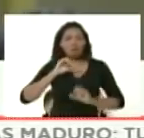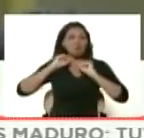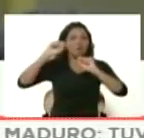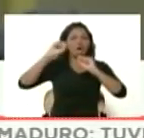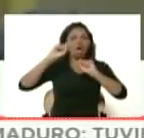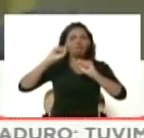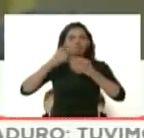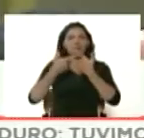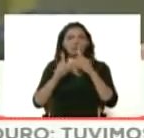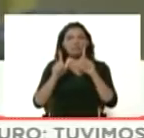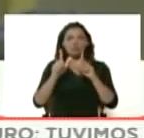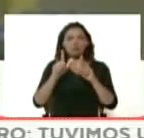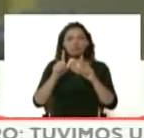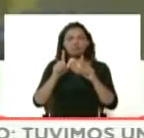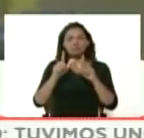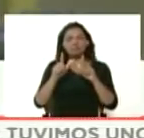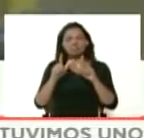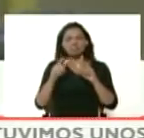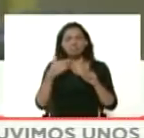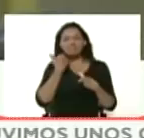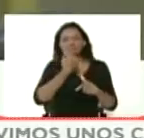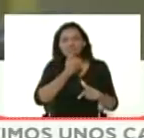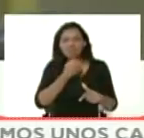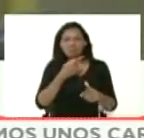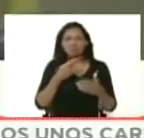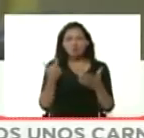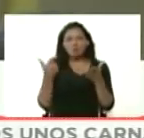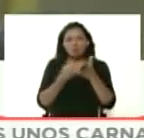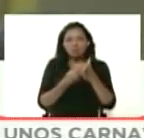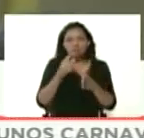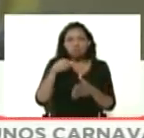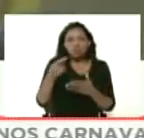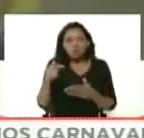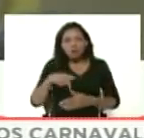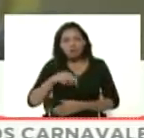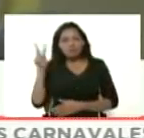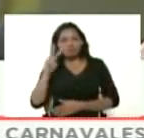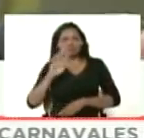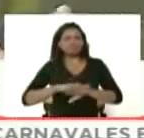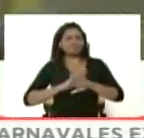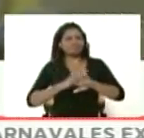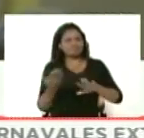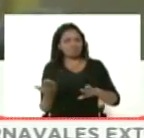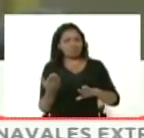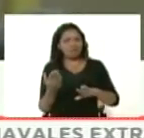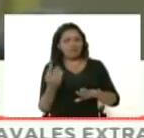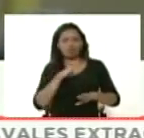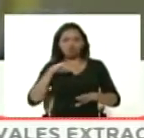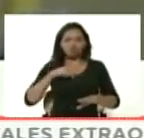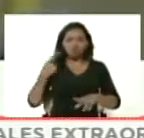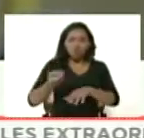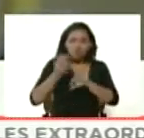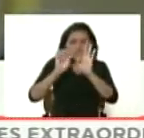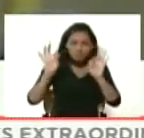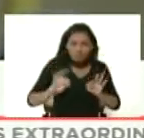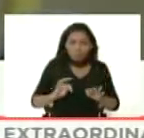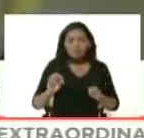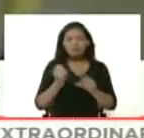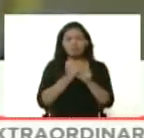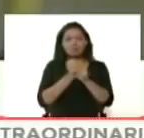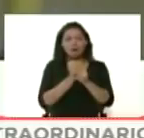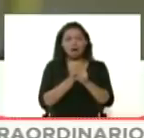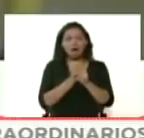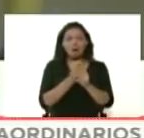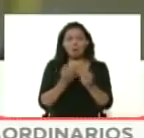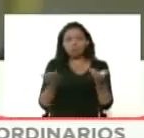ser libre de aftosa con o sin vacunación sea Venezuela. Entonces ya de alguna manera estamos trabajando articulados entre